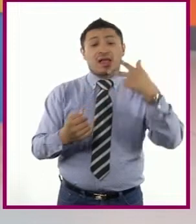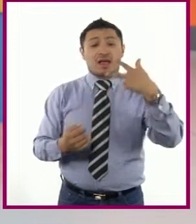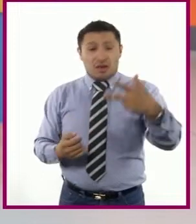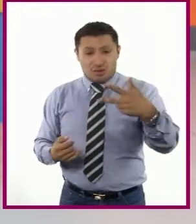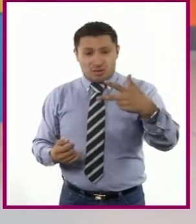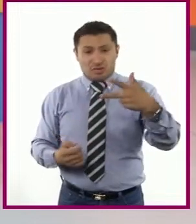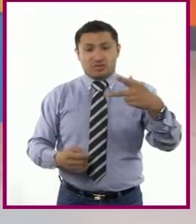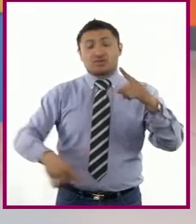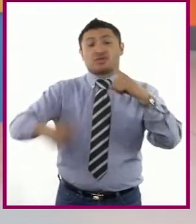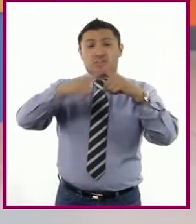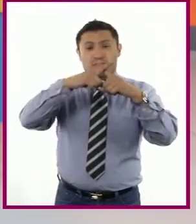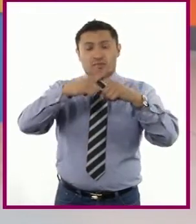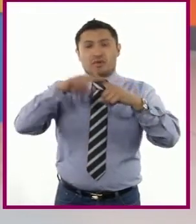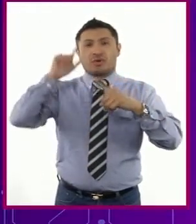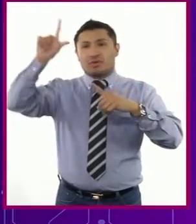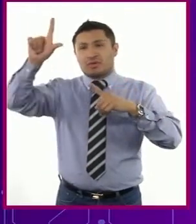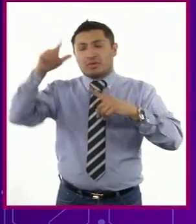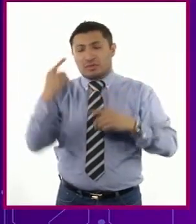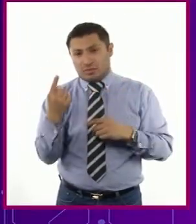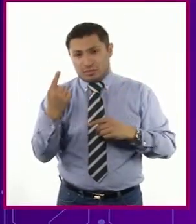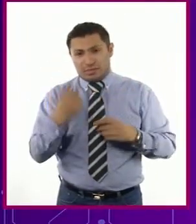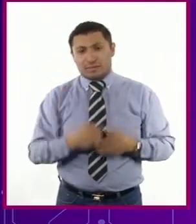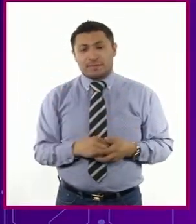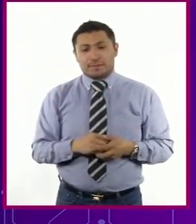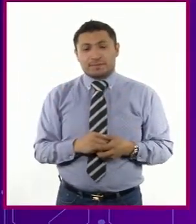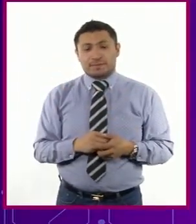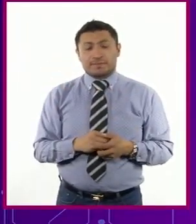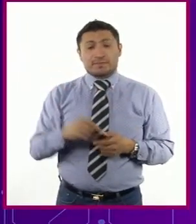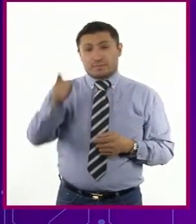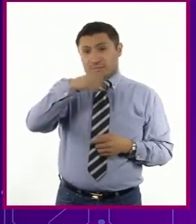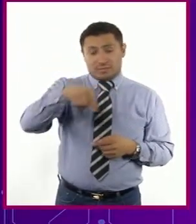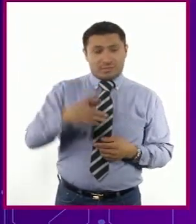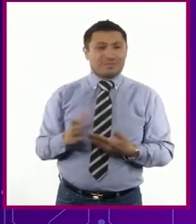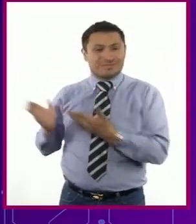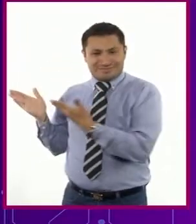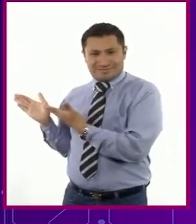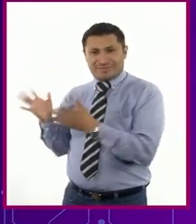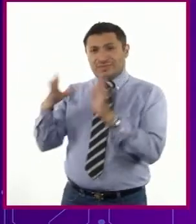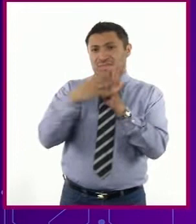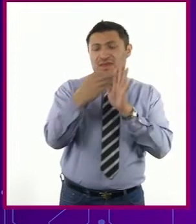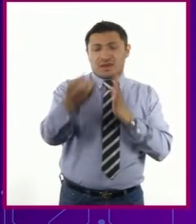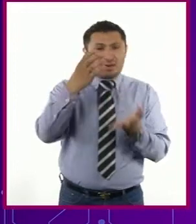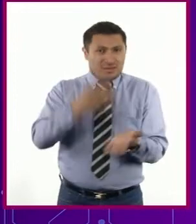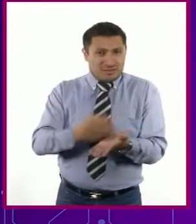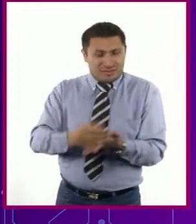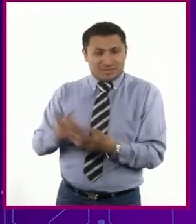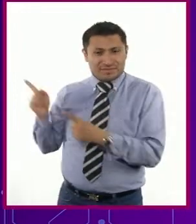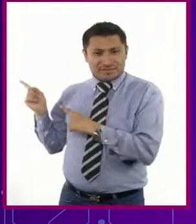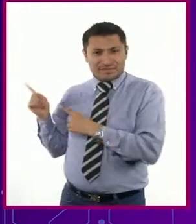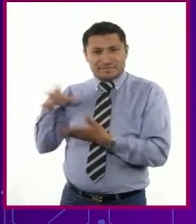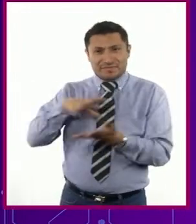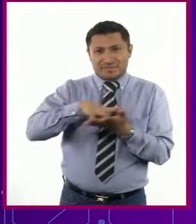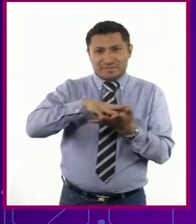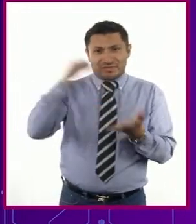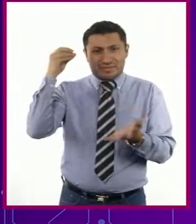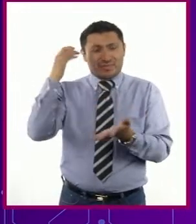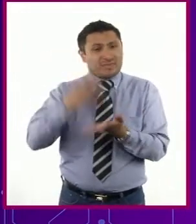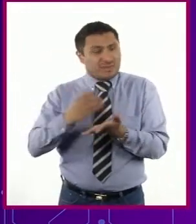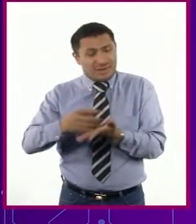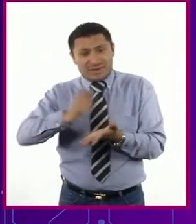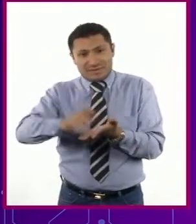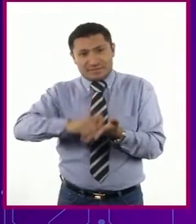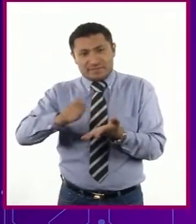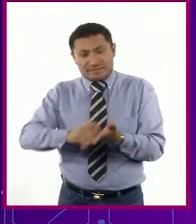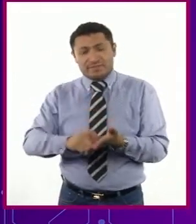el valor de la medida de lado. Ustedes en casa registren en sus cuadernos el perímetro y el